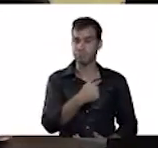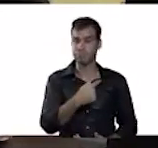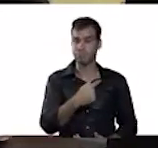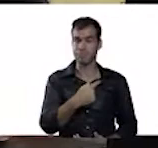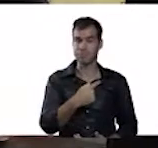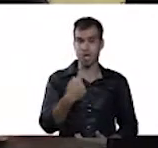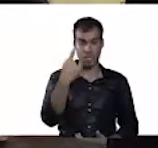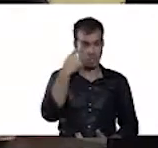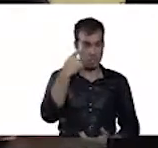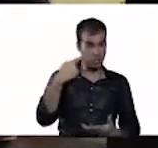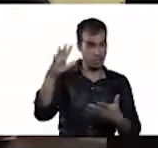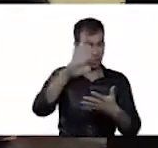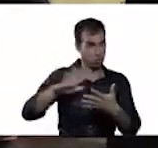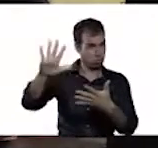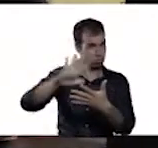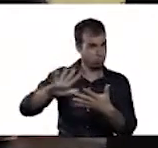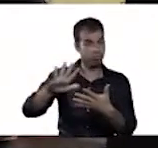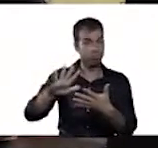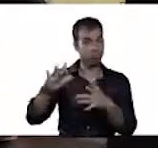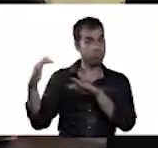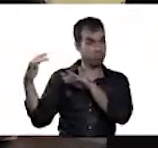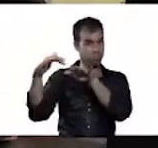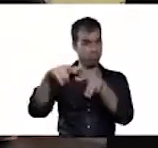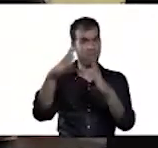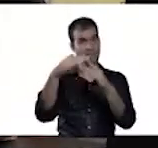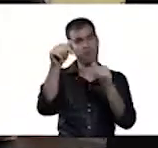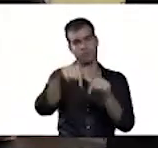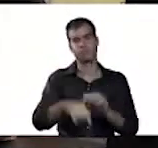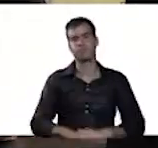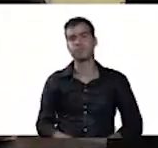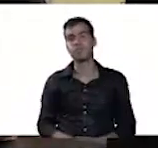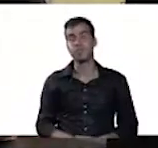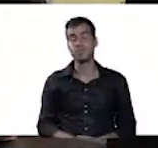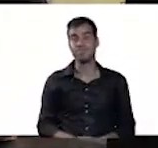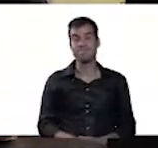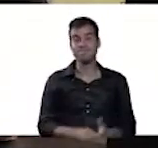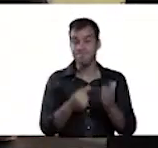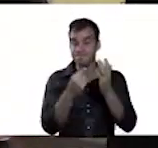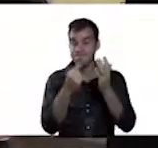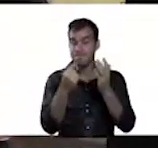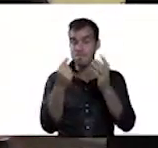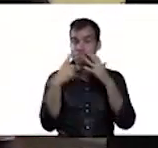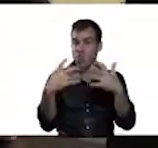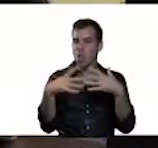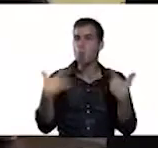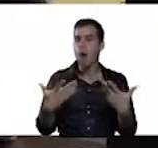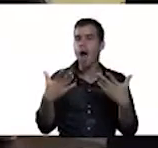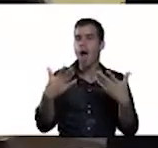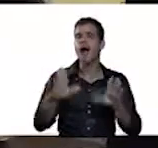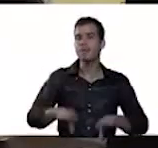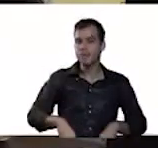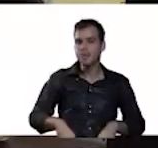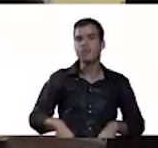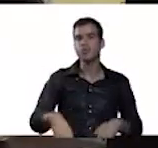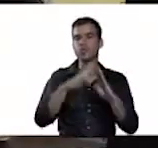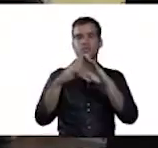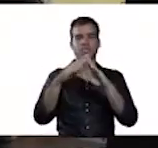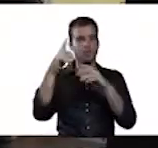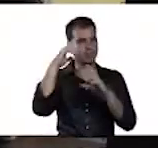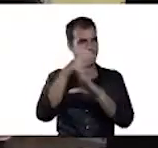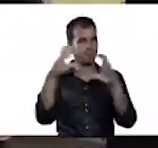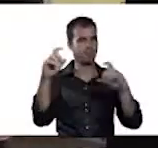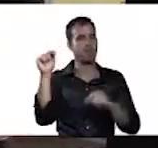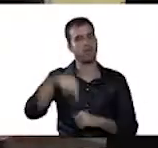origen múltiple, destacando entre ellas la que es más aceptada por la comunidad científica en la